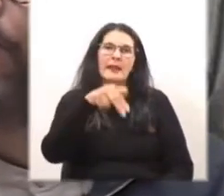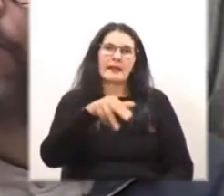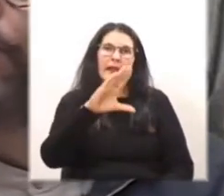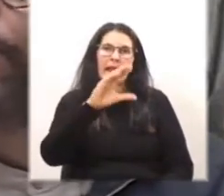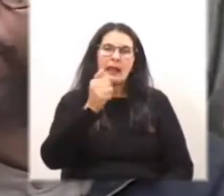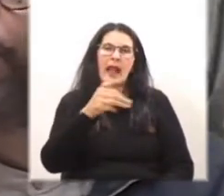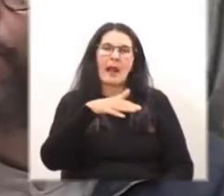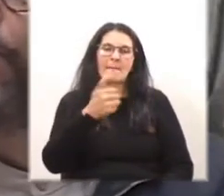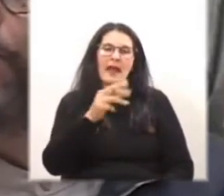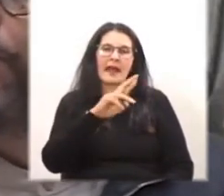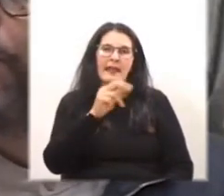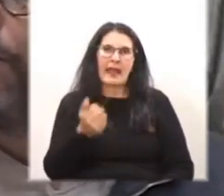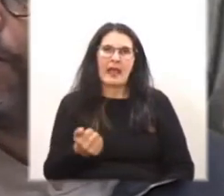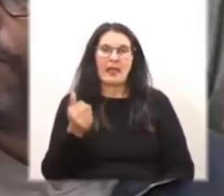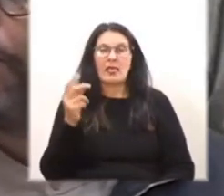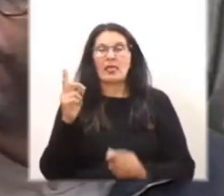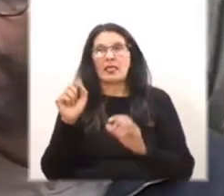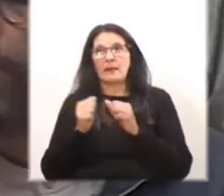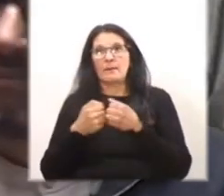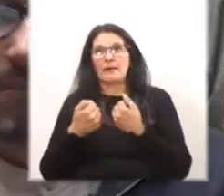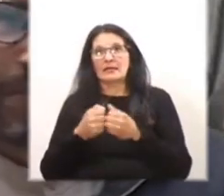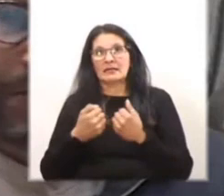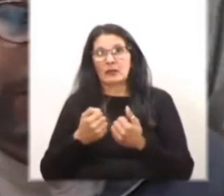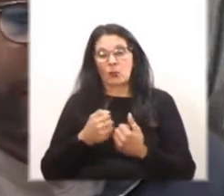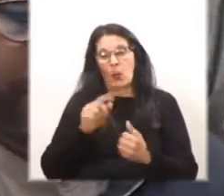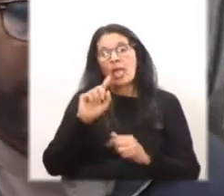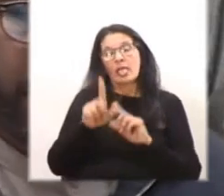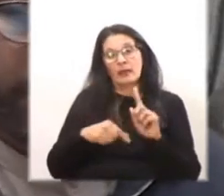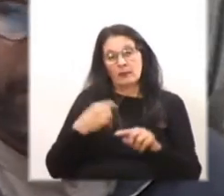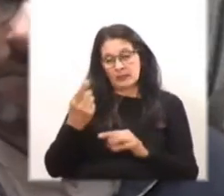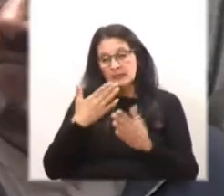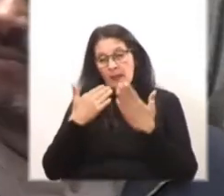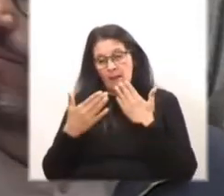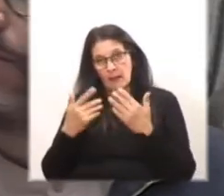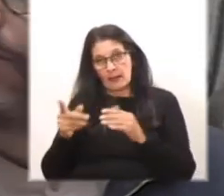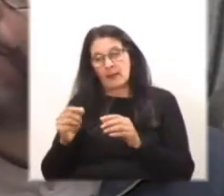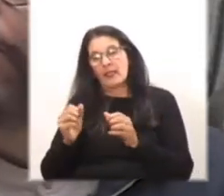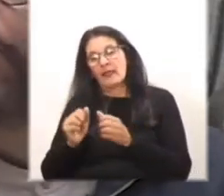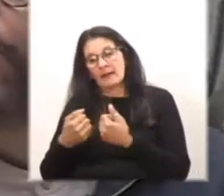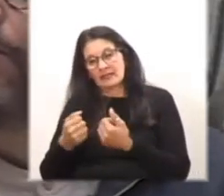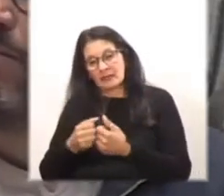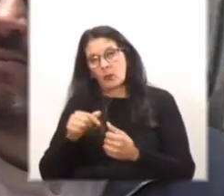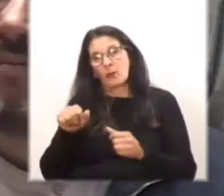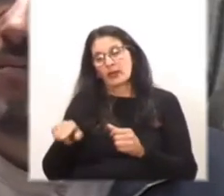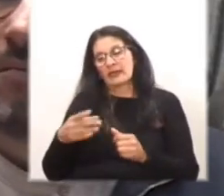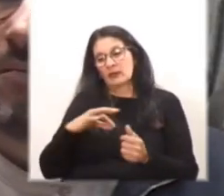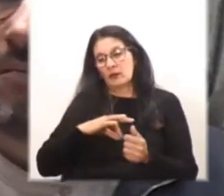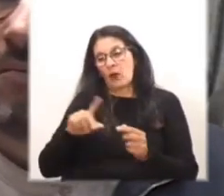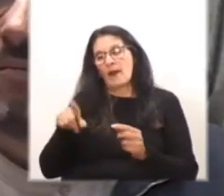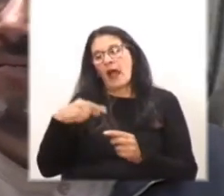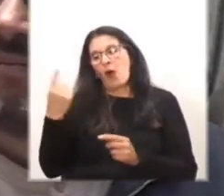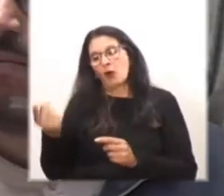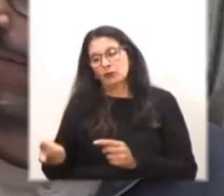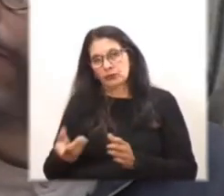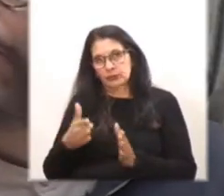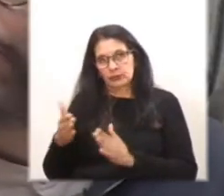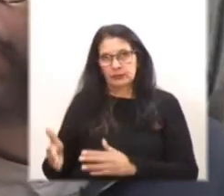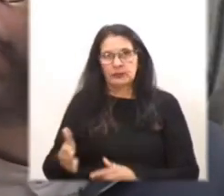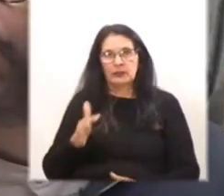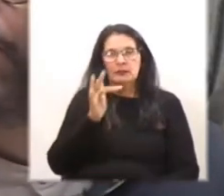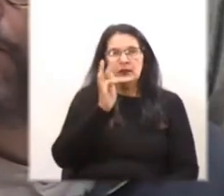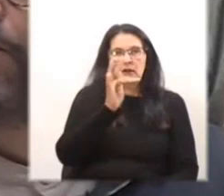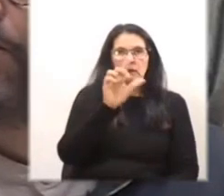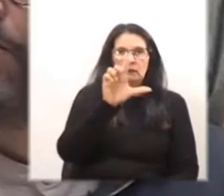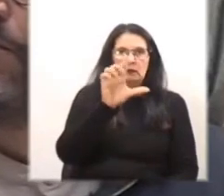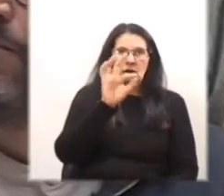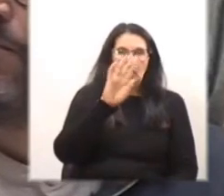de Paysandú, que ahora después hablaremos de Paysandú, porque cobra otro capítulo aparte. Tenemos a Florencia Zuparo,